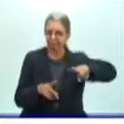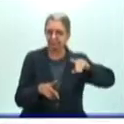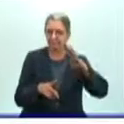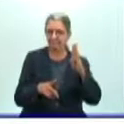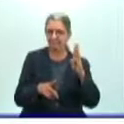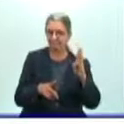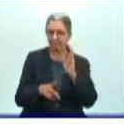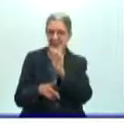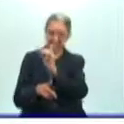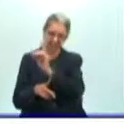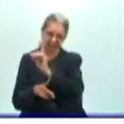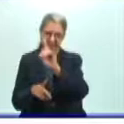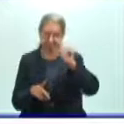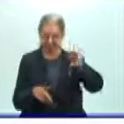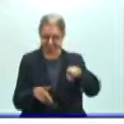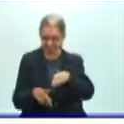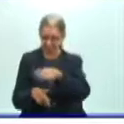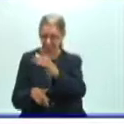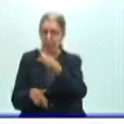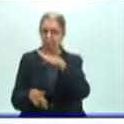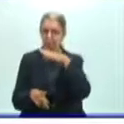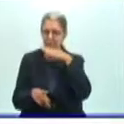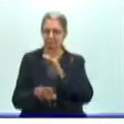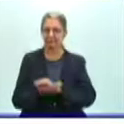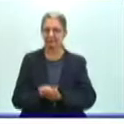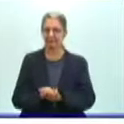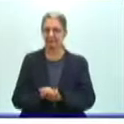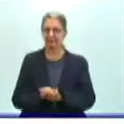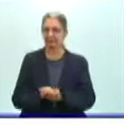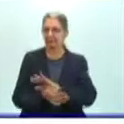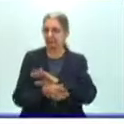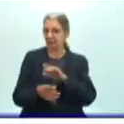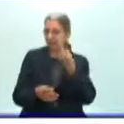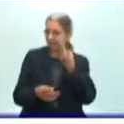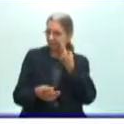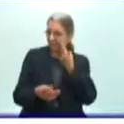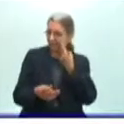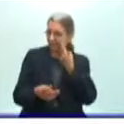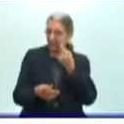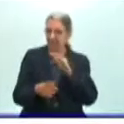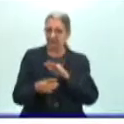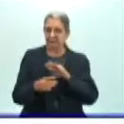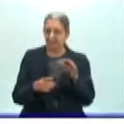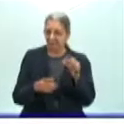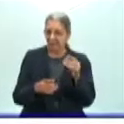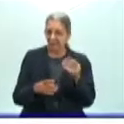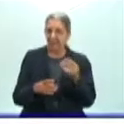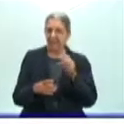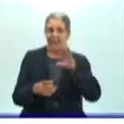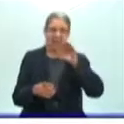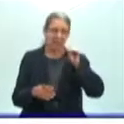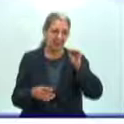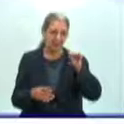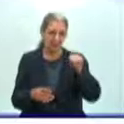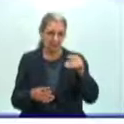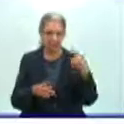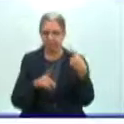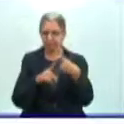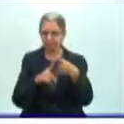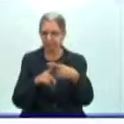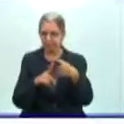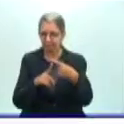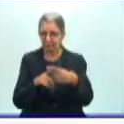BD. Seguro que te has percatado que cuando hemos estado mencionando la adición de los